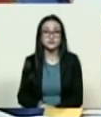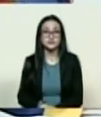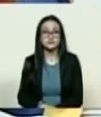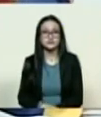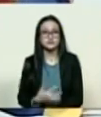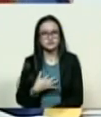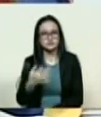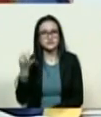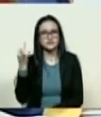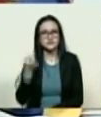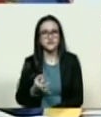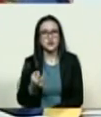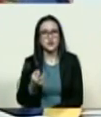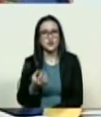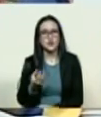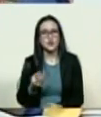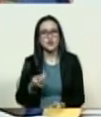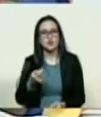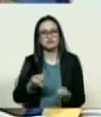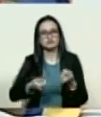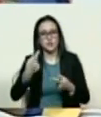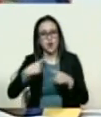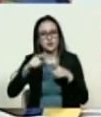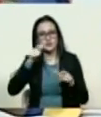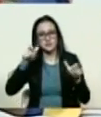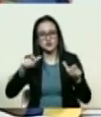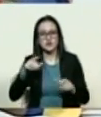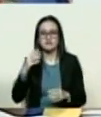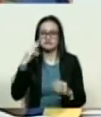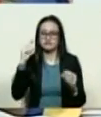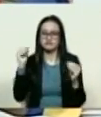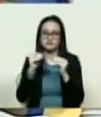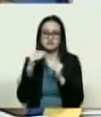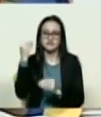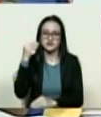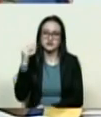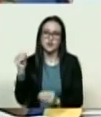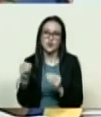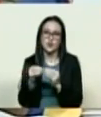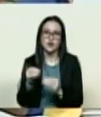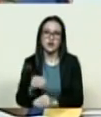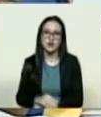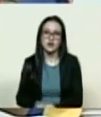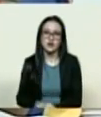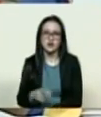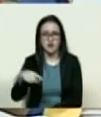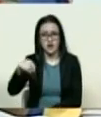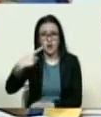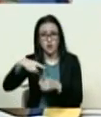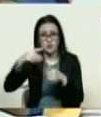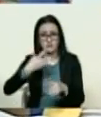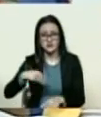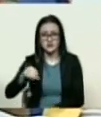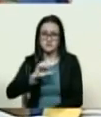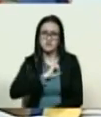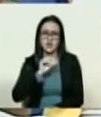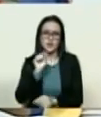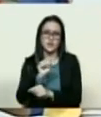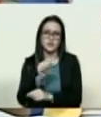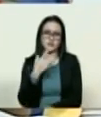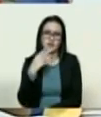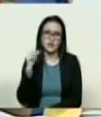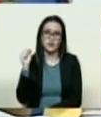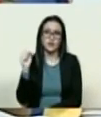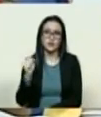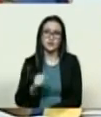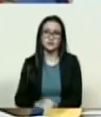seguro que eso lo percibe mucha gente en el mundo. Que esos presidentes lo que tienen es mucho miedo de encontrarse